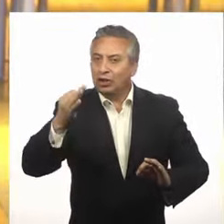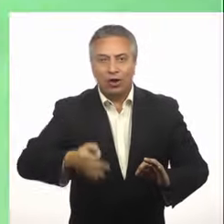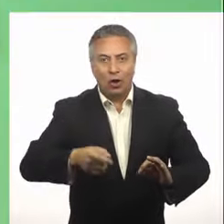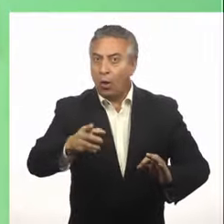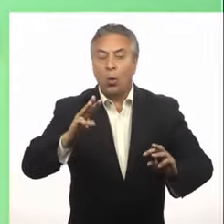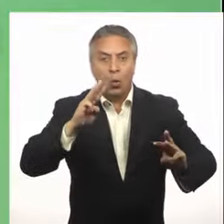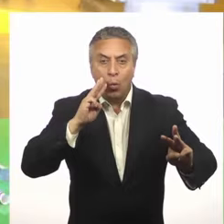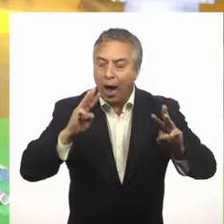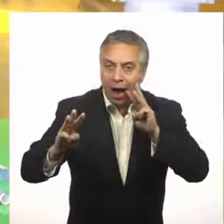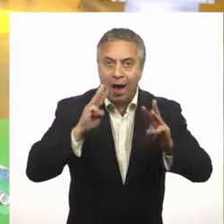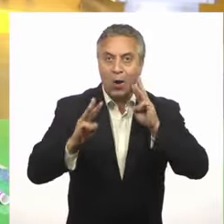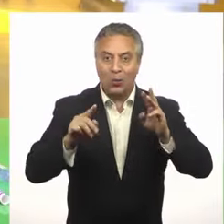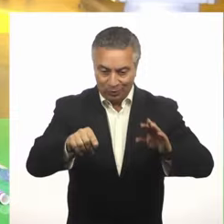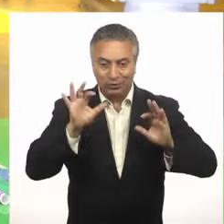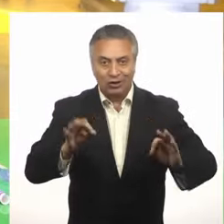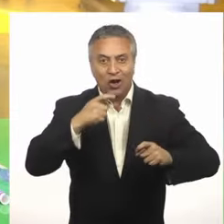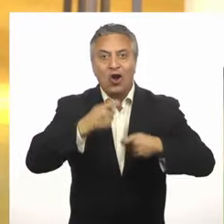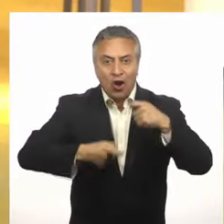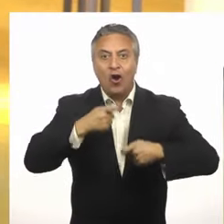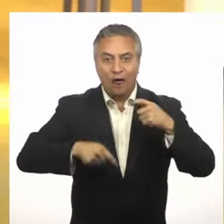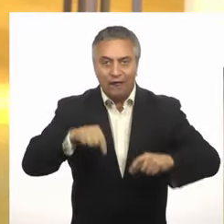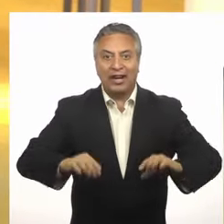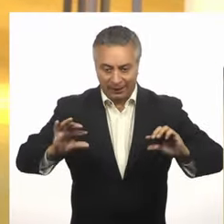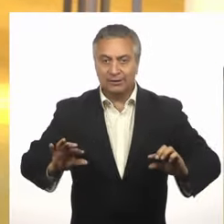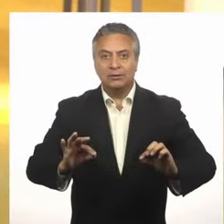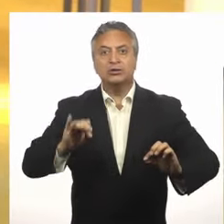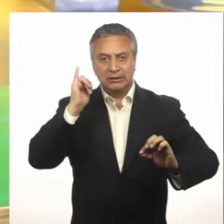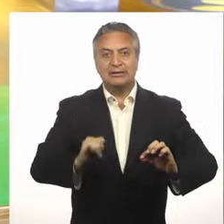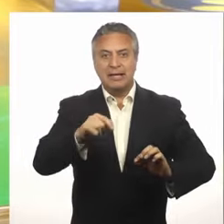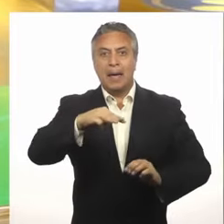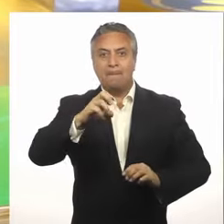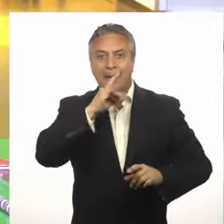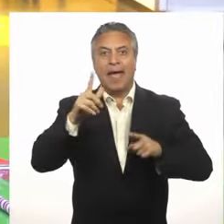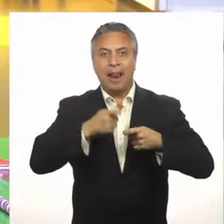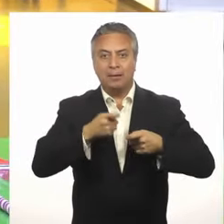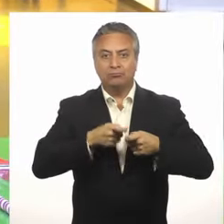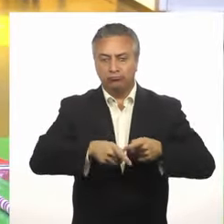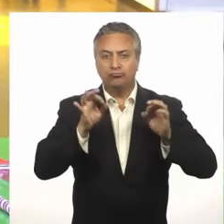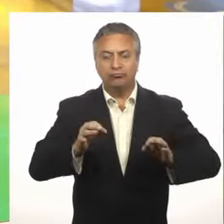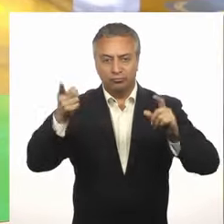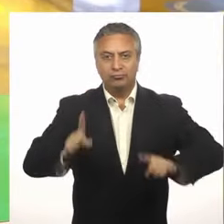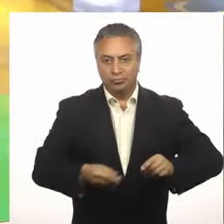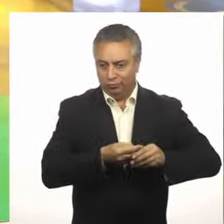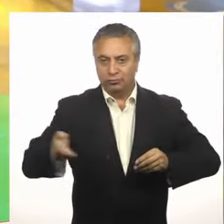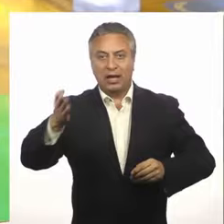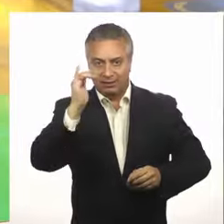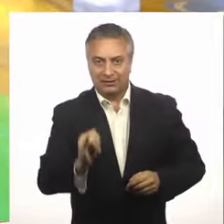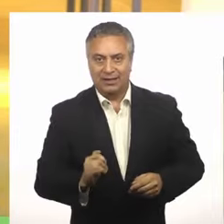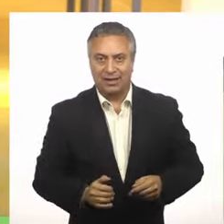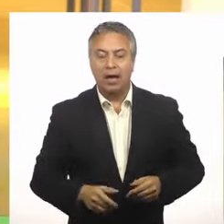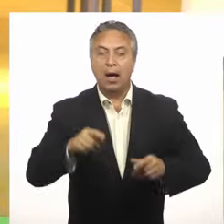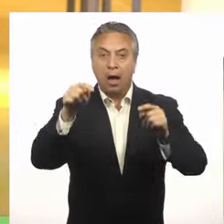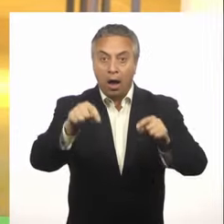Sí, el cobre y todos los metales sí son conductores eléctricos. Ahora vamos a probar con algo muy